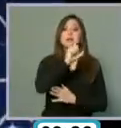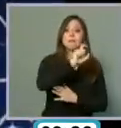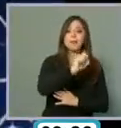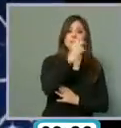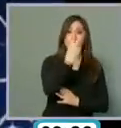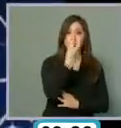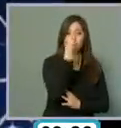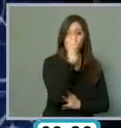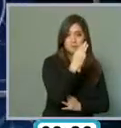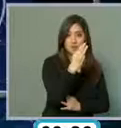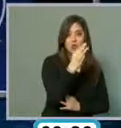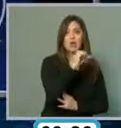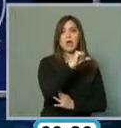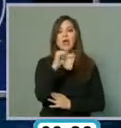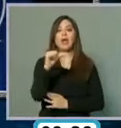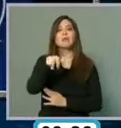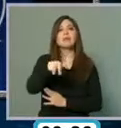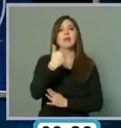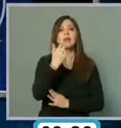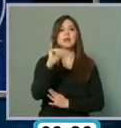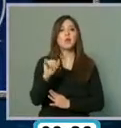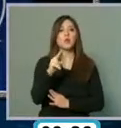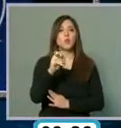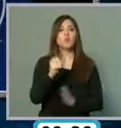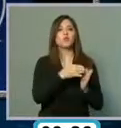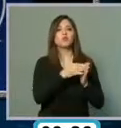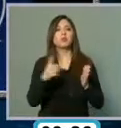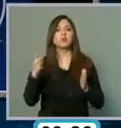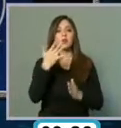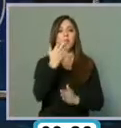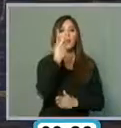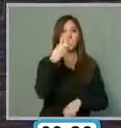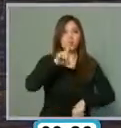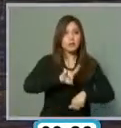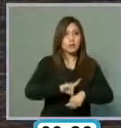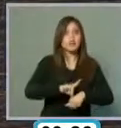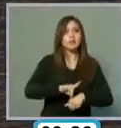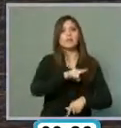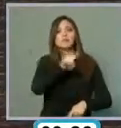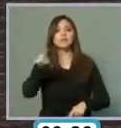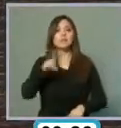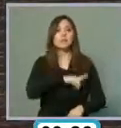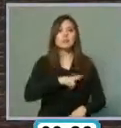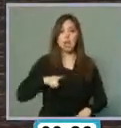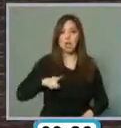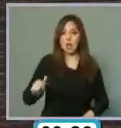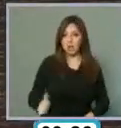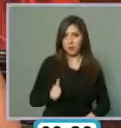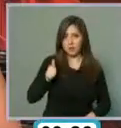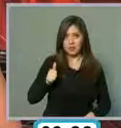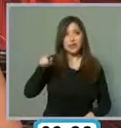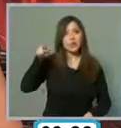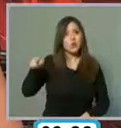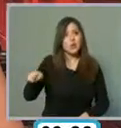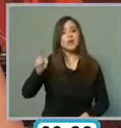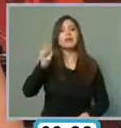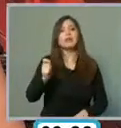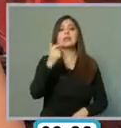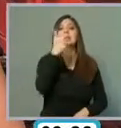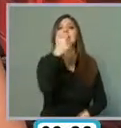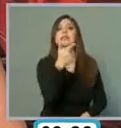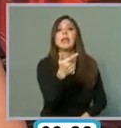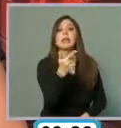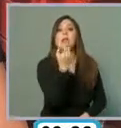al 13 de junio son 52 días. Ujú. Amigos, aprovechemos. Por ejemplo, en el caso tuyo, Sí. del 7 de